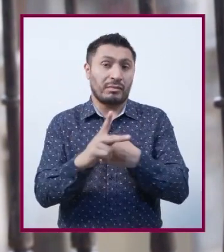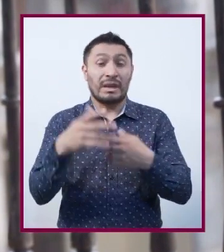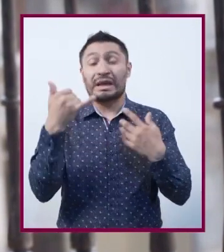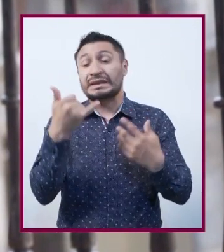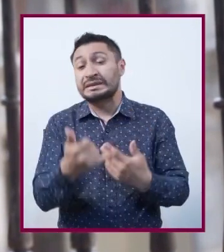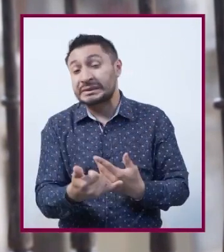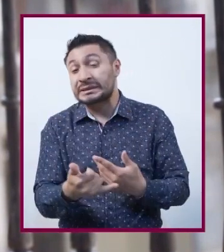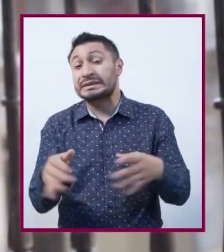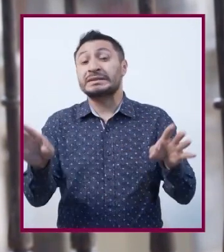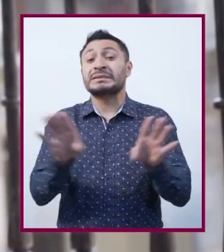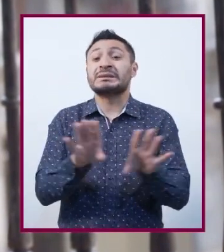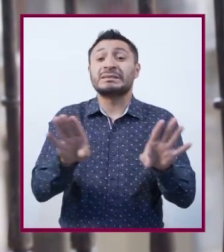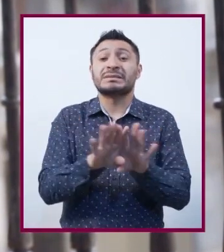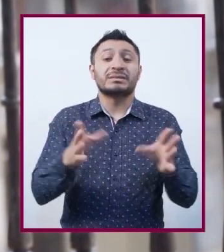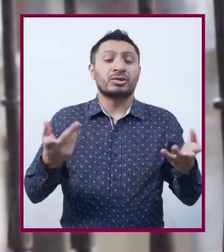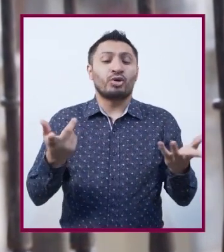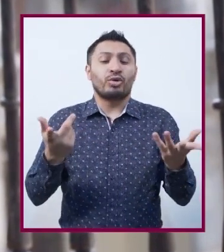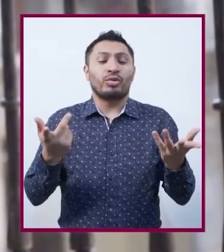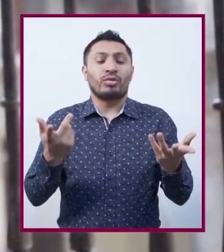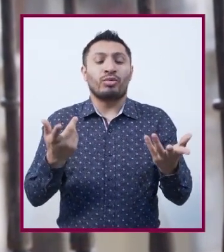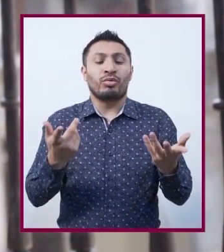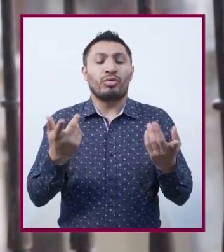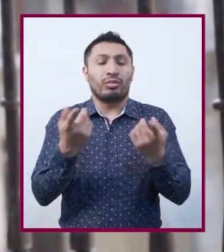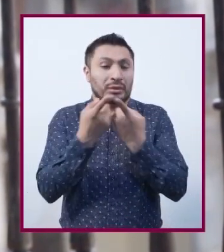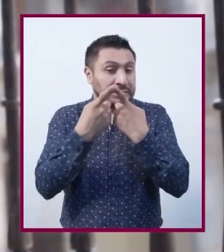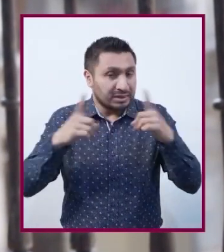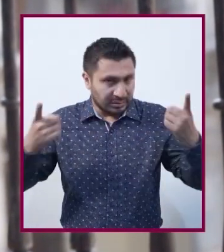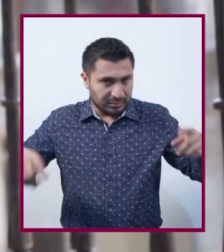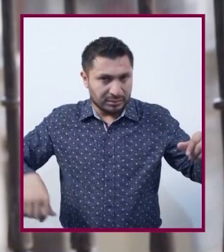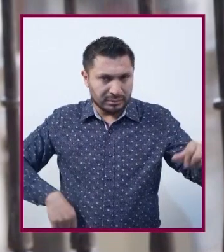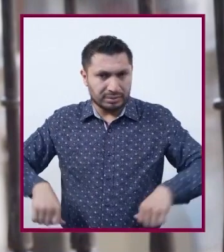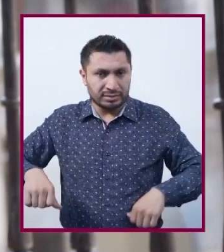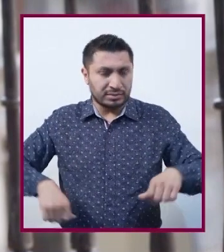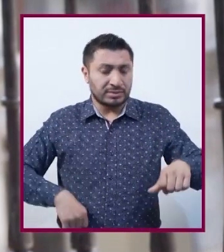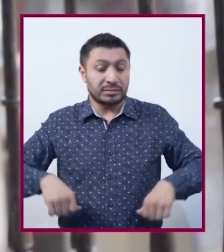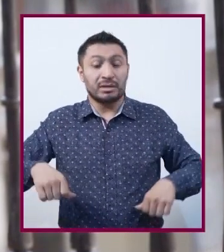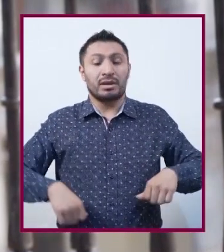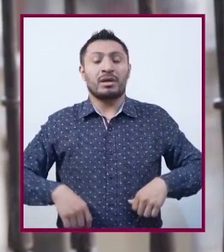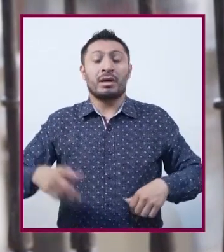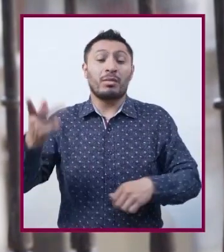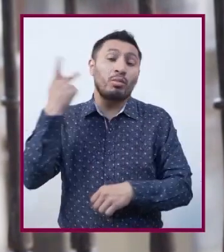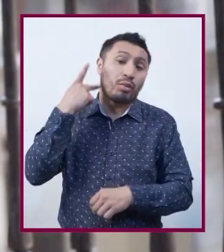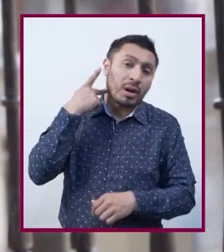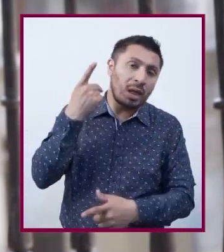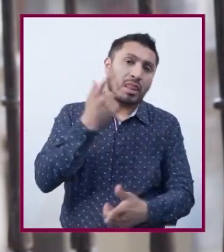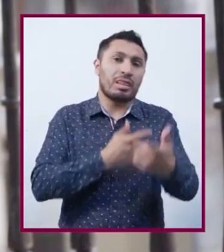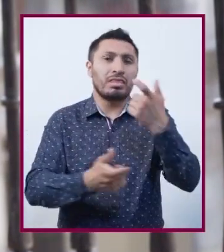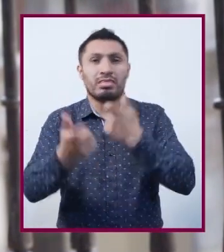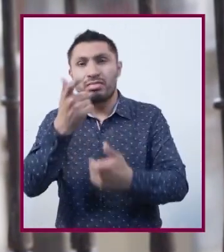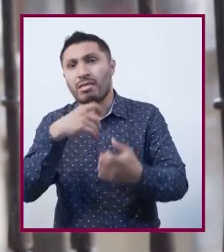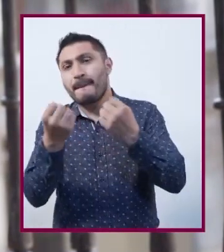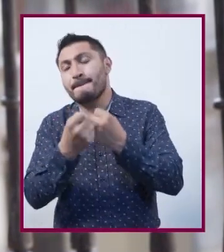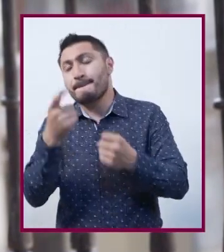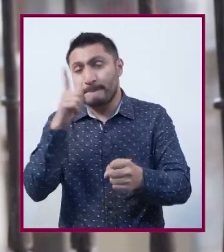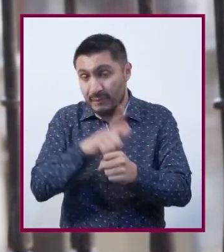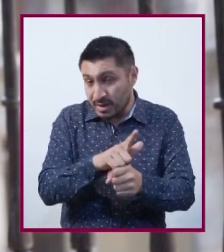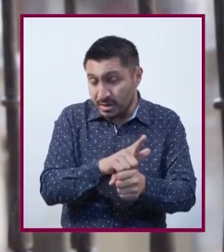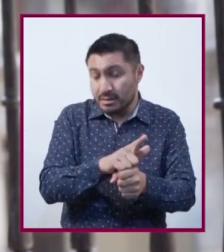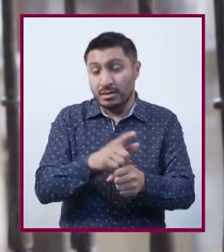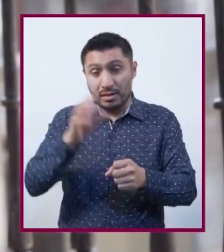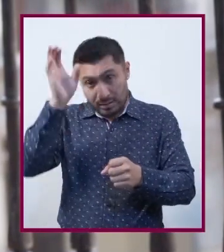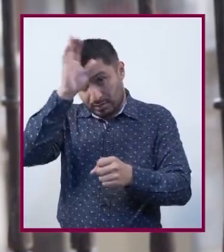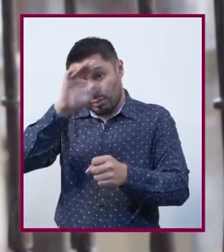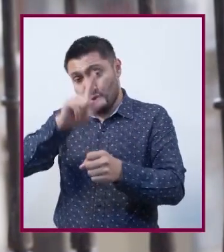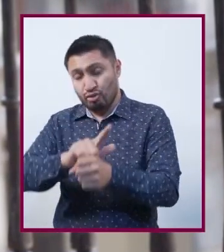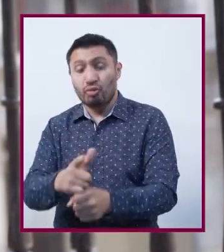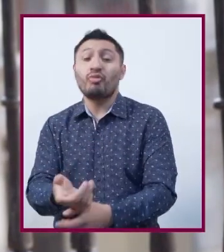país y conforme se va desarrollando las actividades políticas,